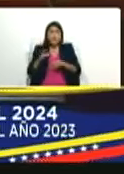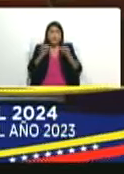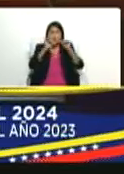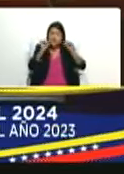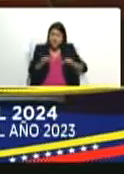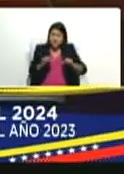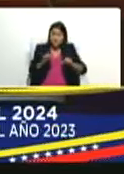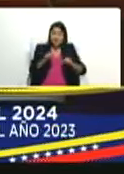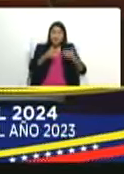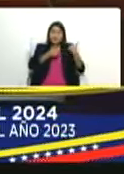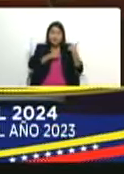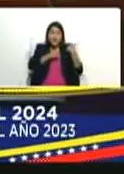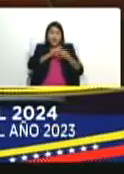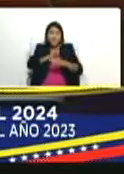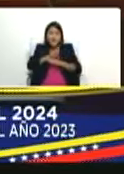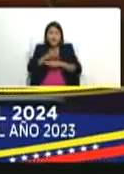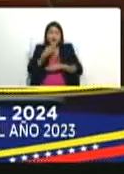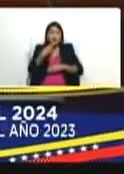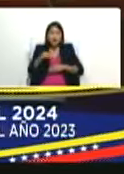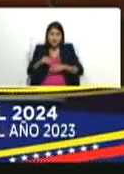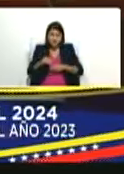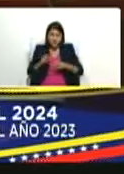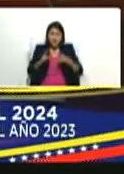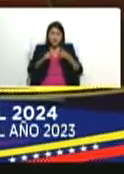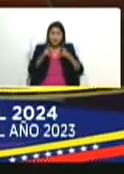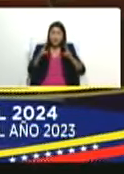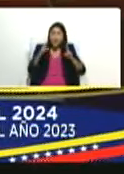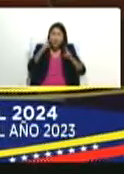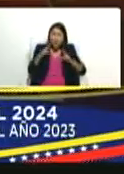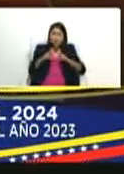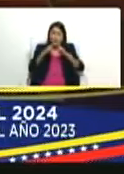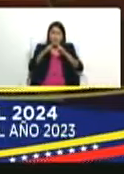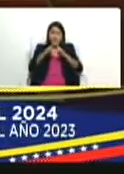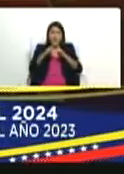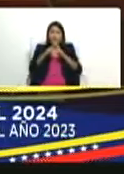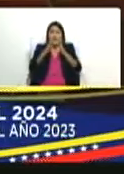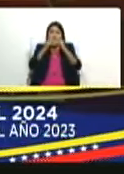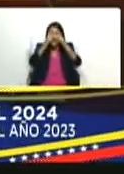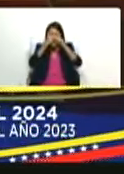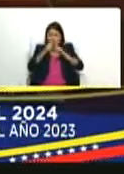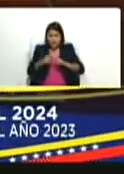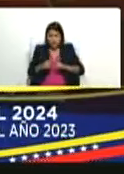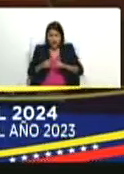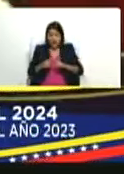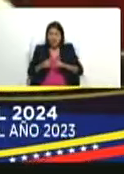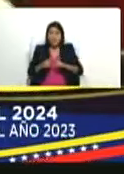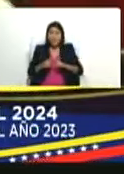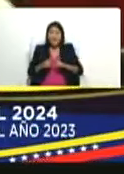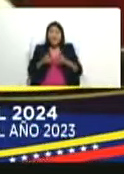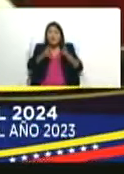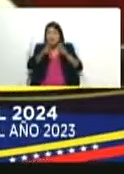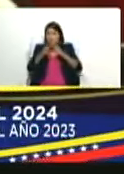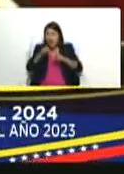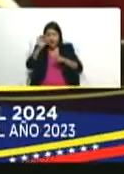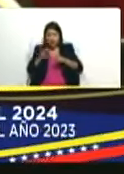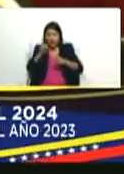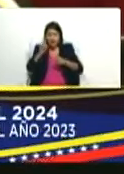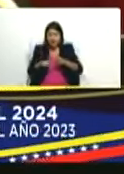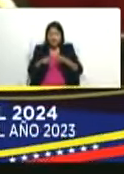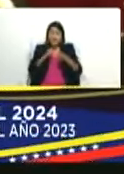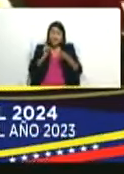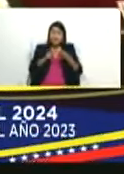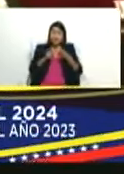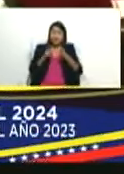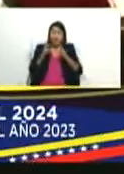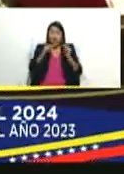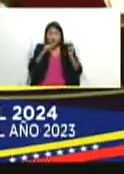al Adolescente, Segundo Encuentro Nacional de la Jurisdicción Contencioso Administrativo y Contencioso Tributario, Segundo Conversatorio sobre el Uso